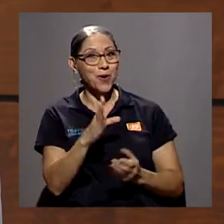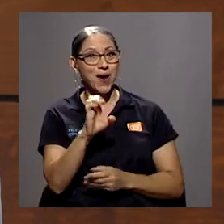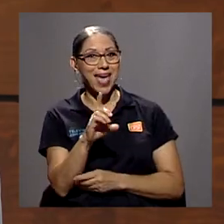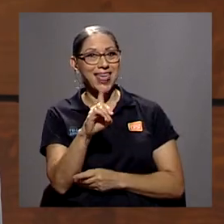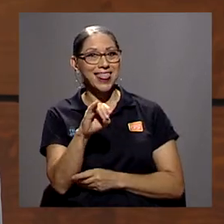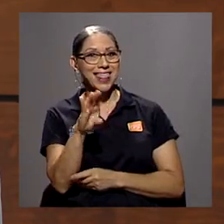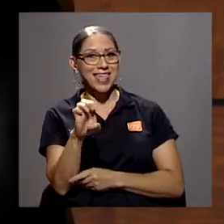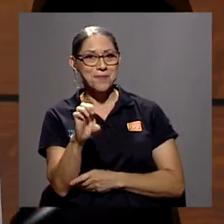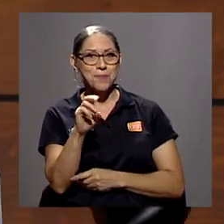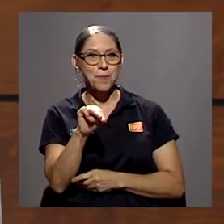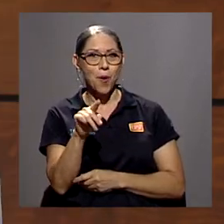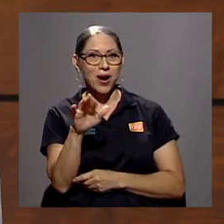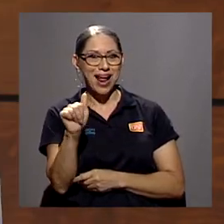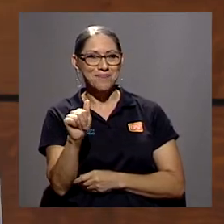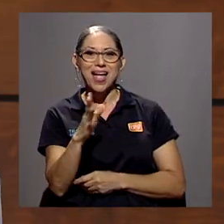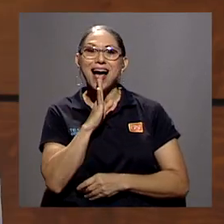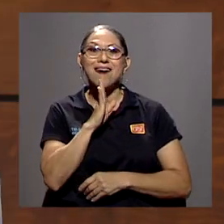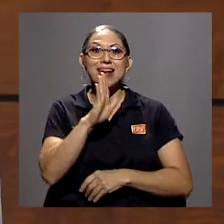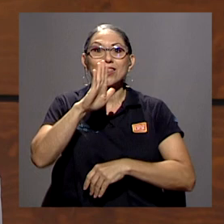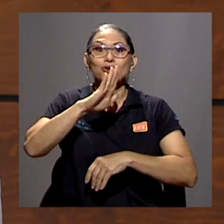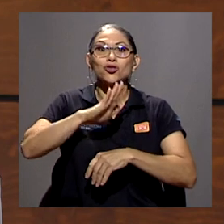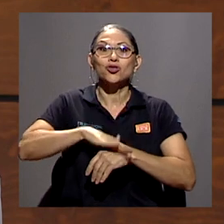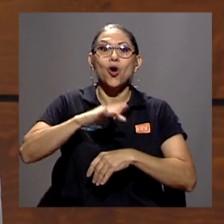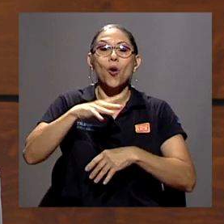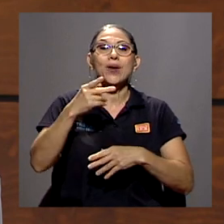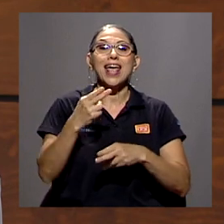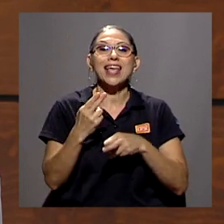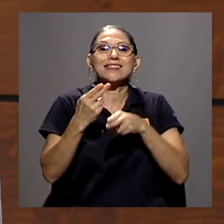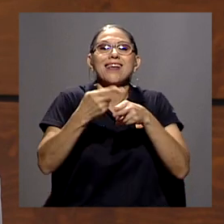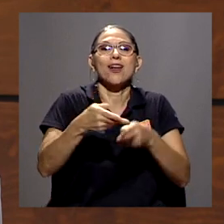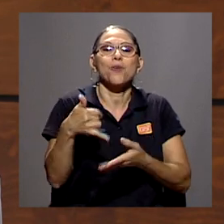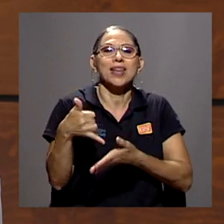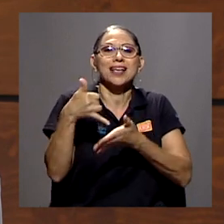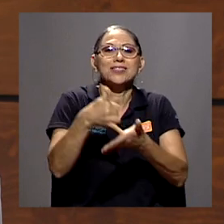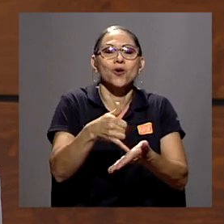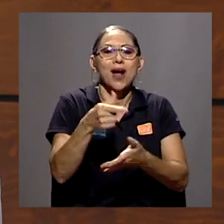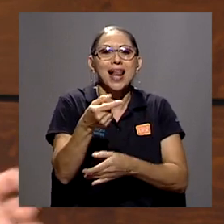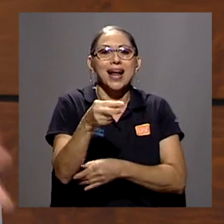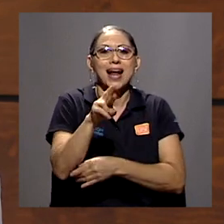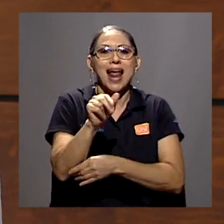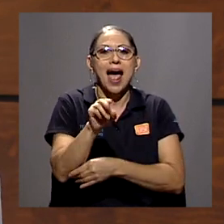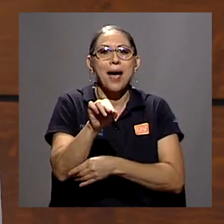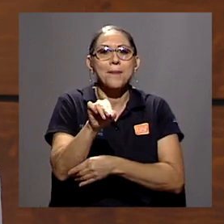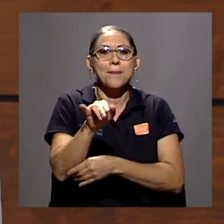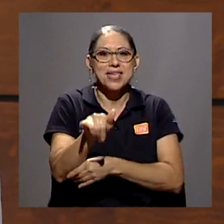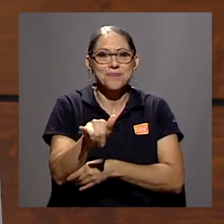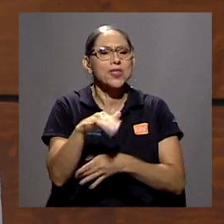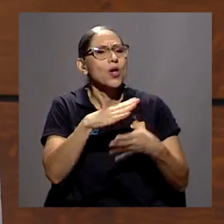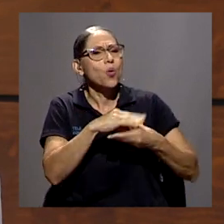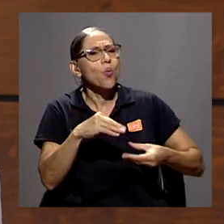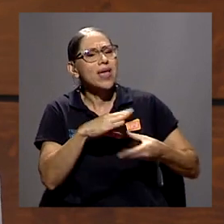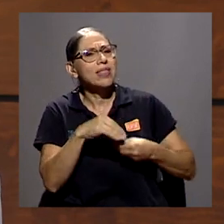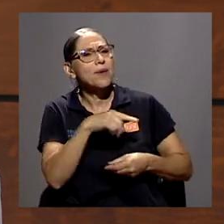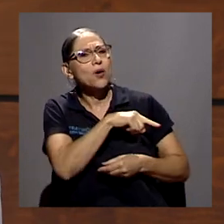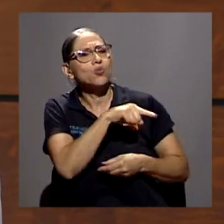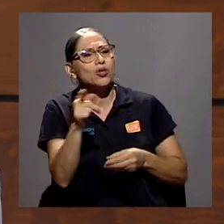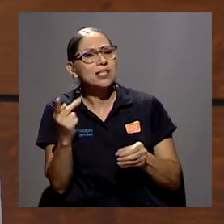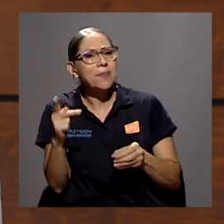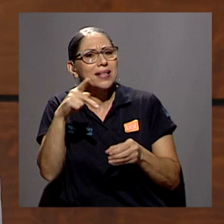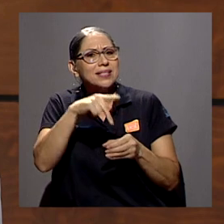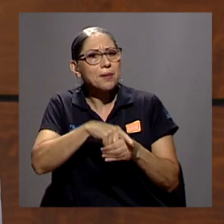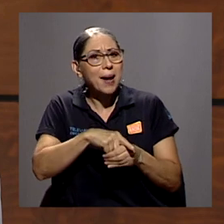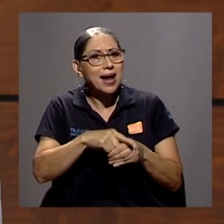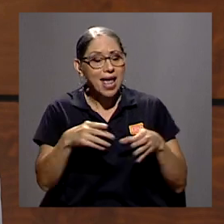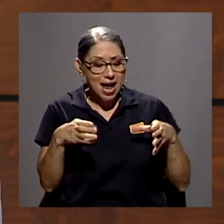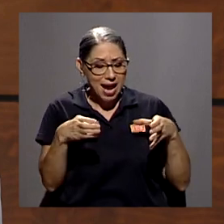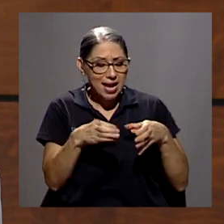hablando de esa nominación al grammy cuénteme danielle ustedes participan en el compendio de la voz del ave